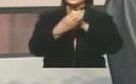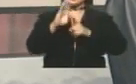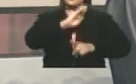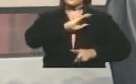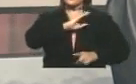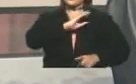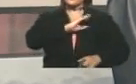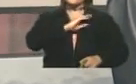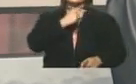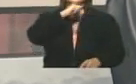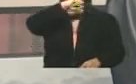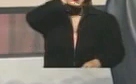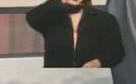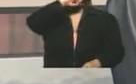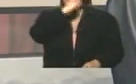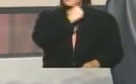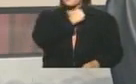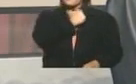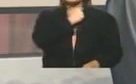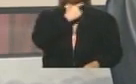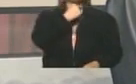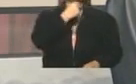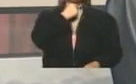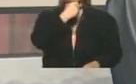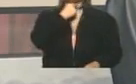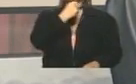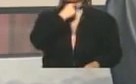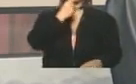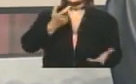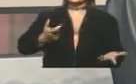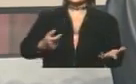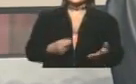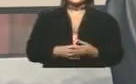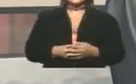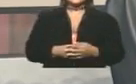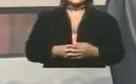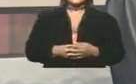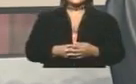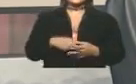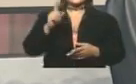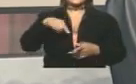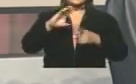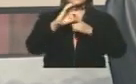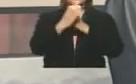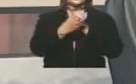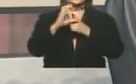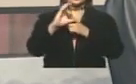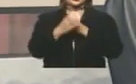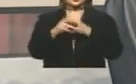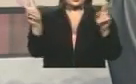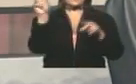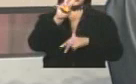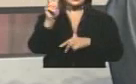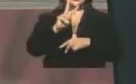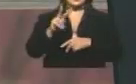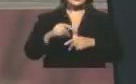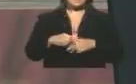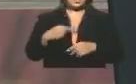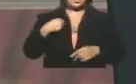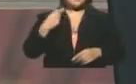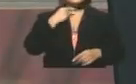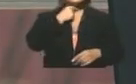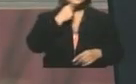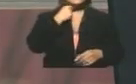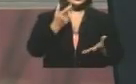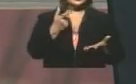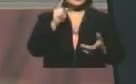tradicional venezolana, les encanta, les gusta, son muy, muy amantes también de la cultura tradicional venezolana. Me importa mucho